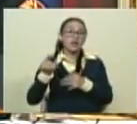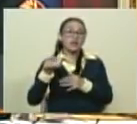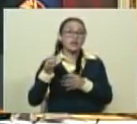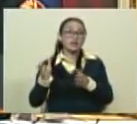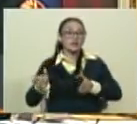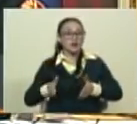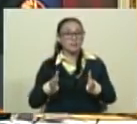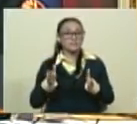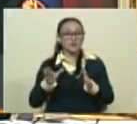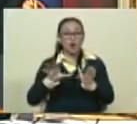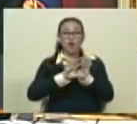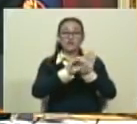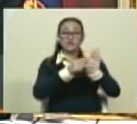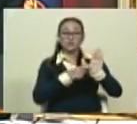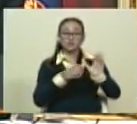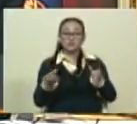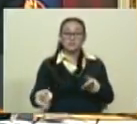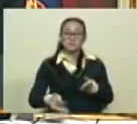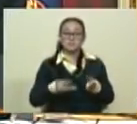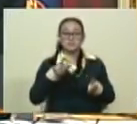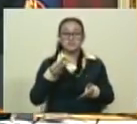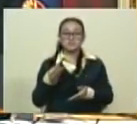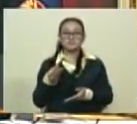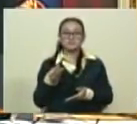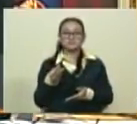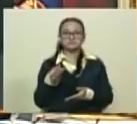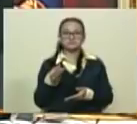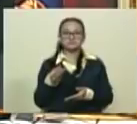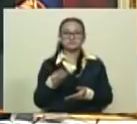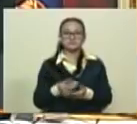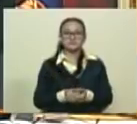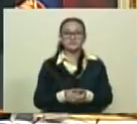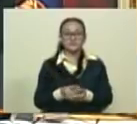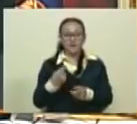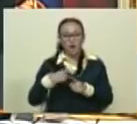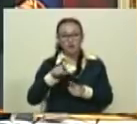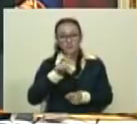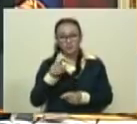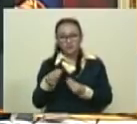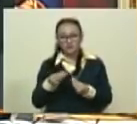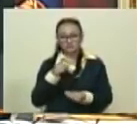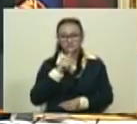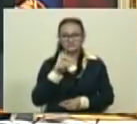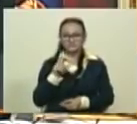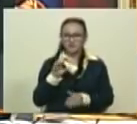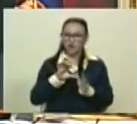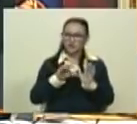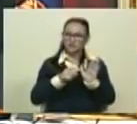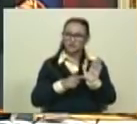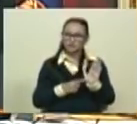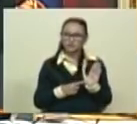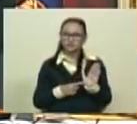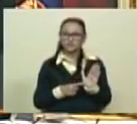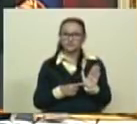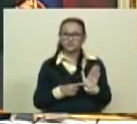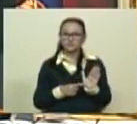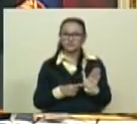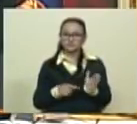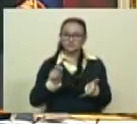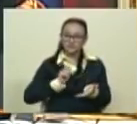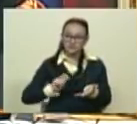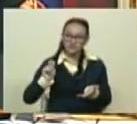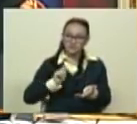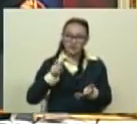sacará una constitución. Y ahí está la otra pregunta que hace nuestro compañero. La constitución que escriba